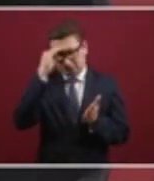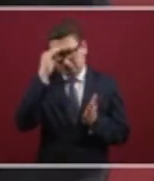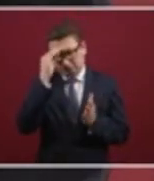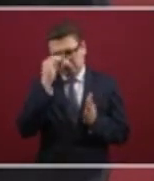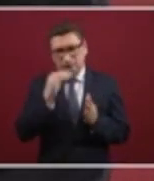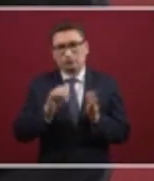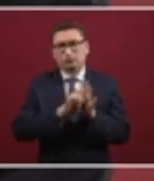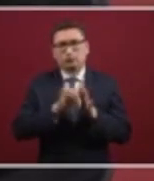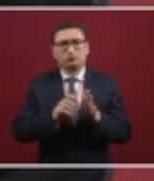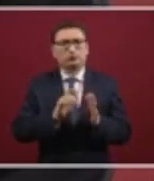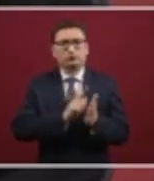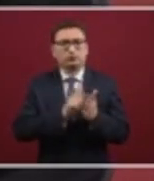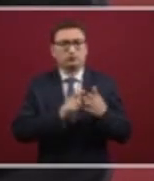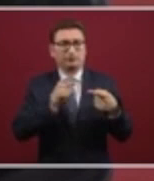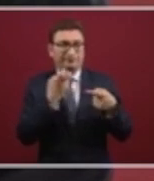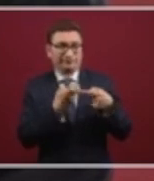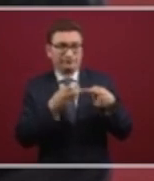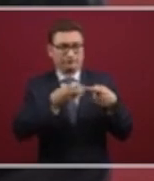secundarias